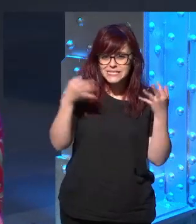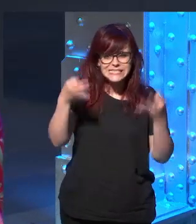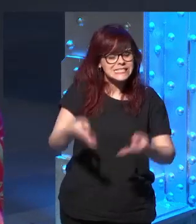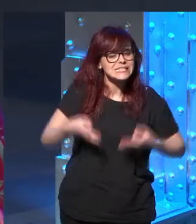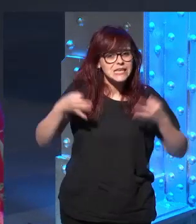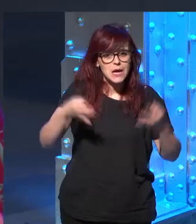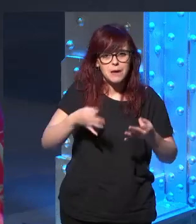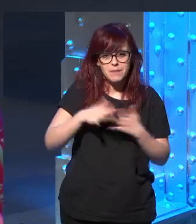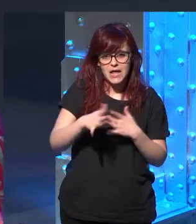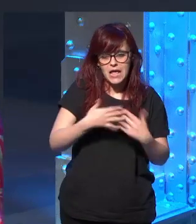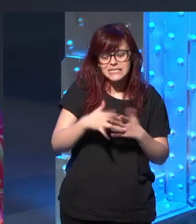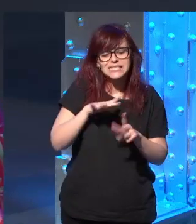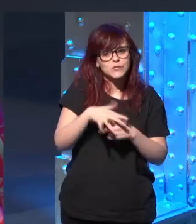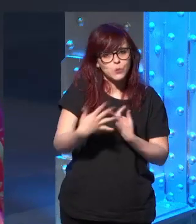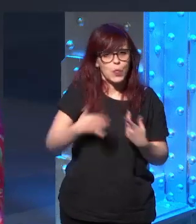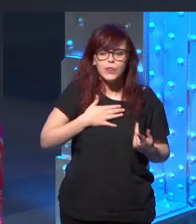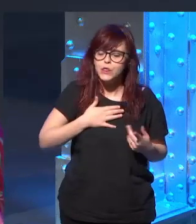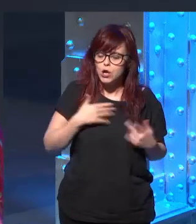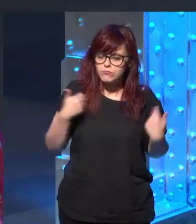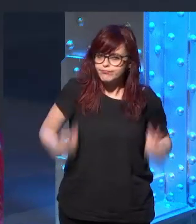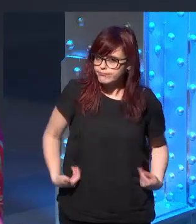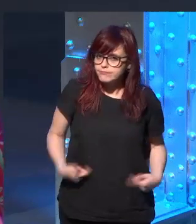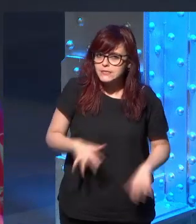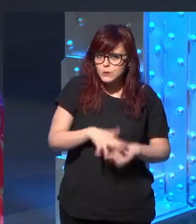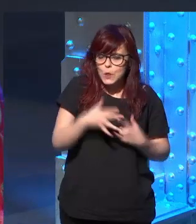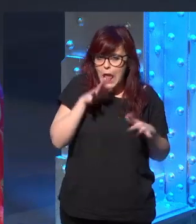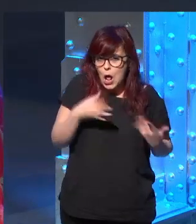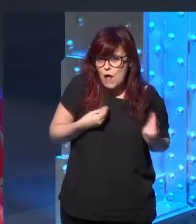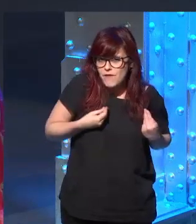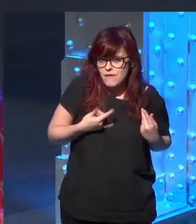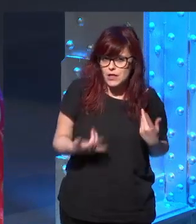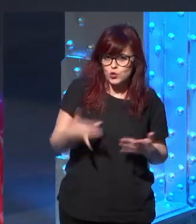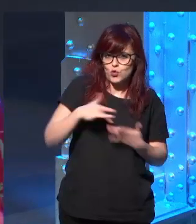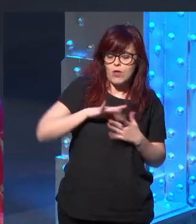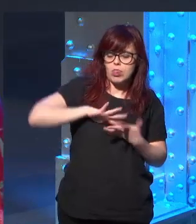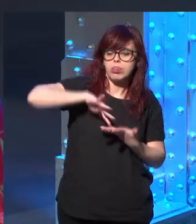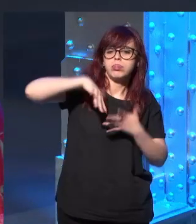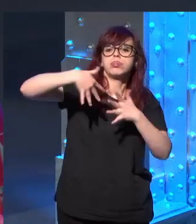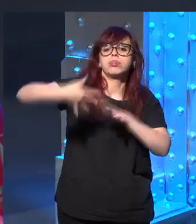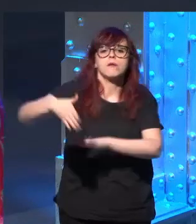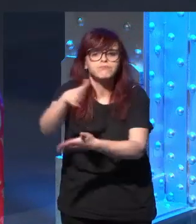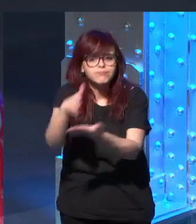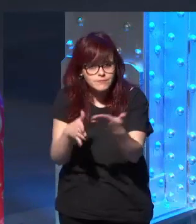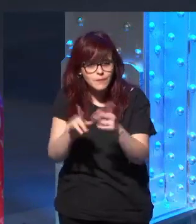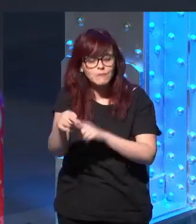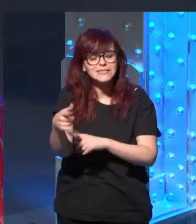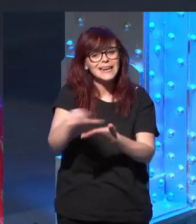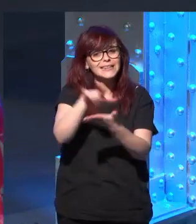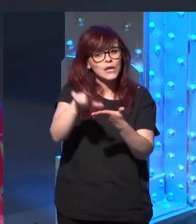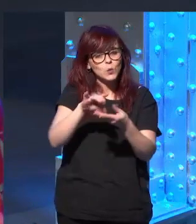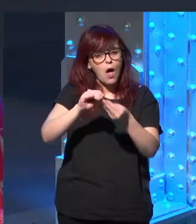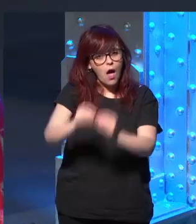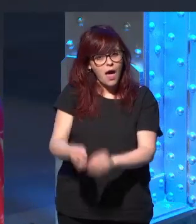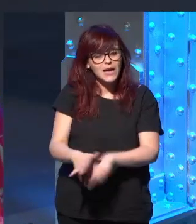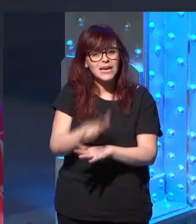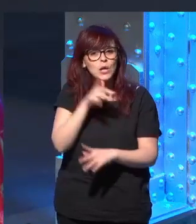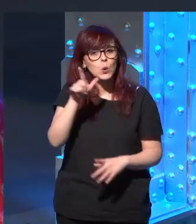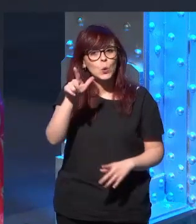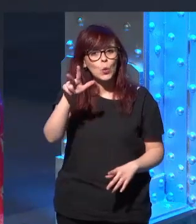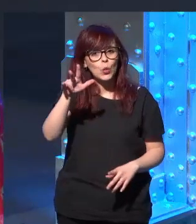ver con mis propias circunstancias, sobre todo con mis propias circunstancias. Y después todo ese ejercicio de la literatura, como ha dicho